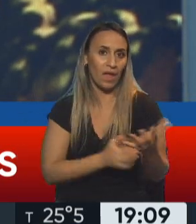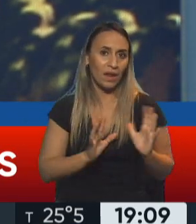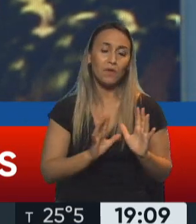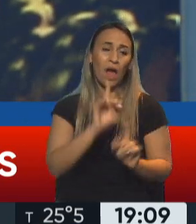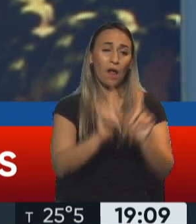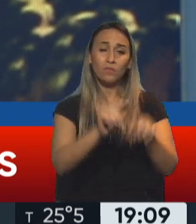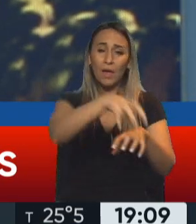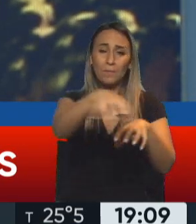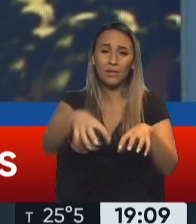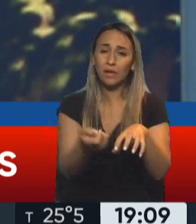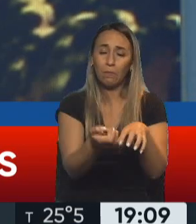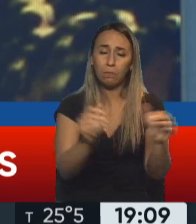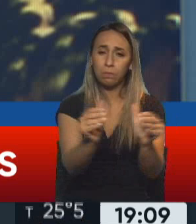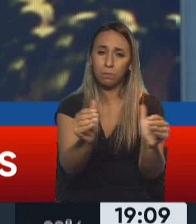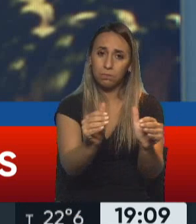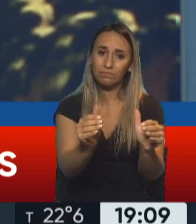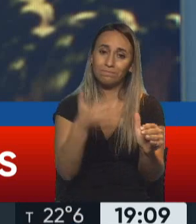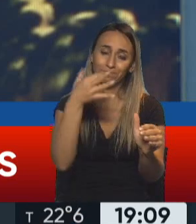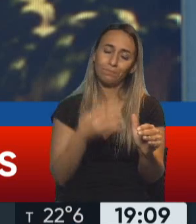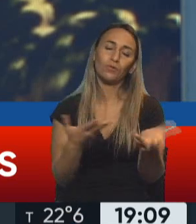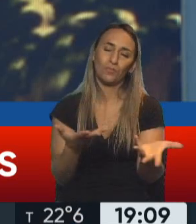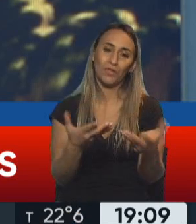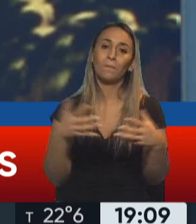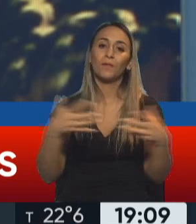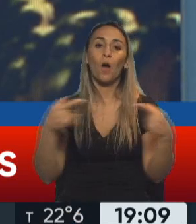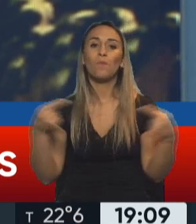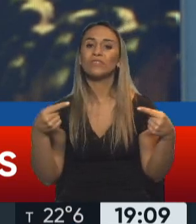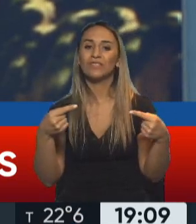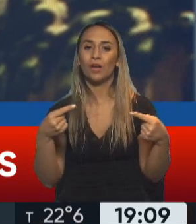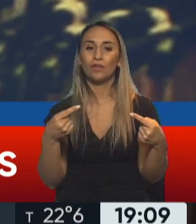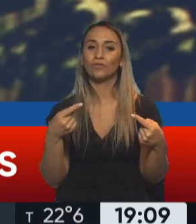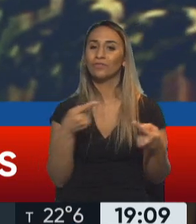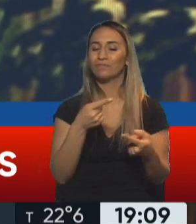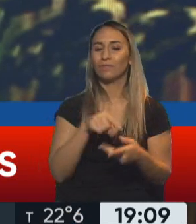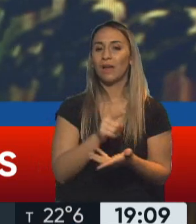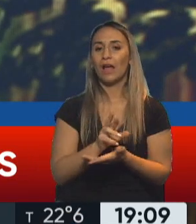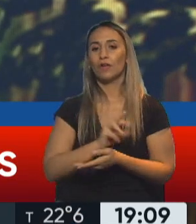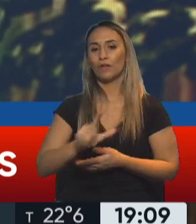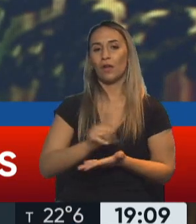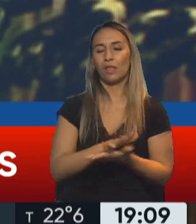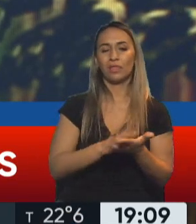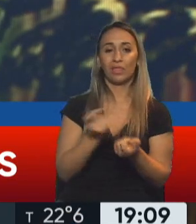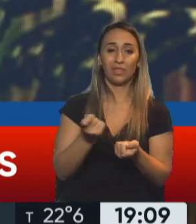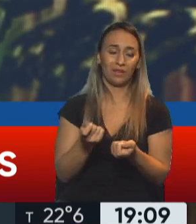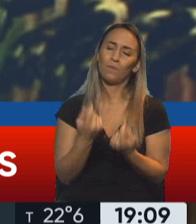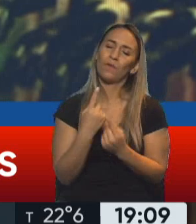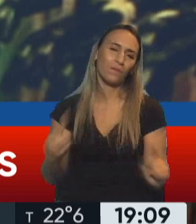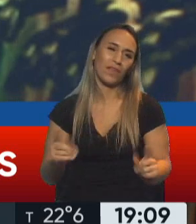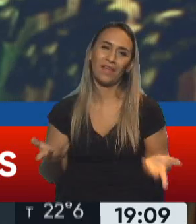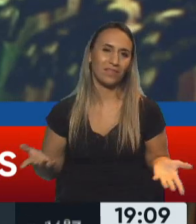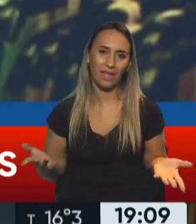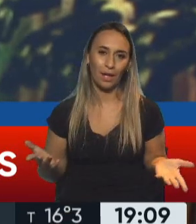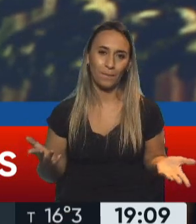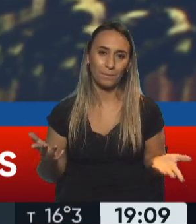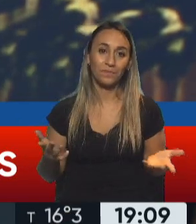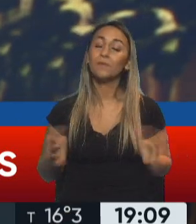pocas, obviamente que la posición a la hora de negociar, el rol que pueden ocupar, el tamaño a la hora de negociar, bueno, es puramente distinto. Igual, Feli,